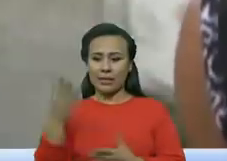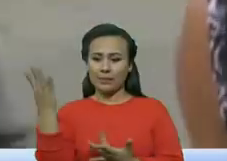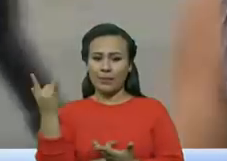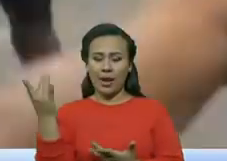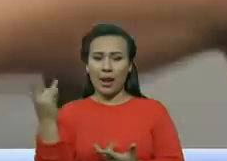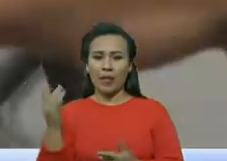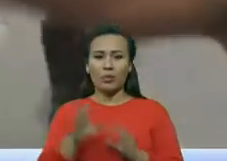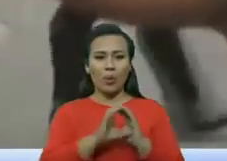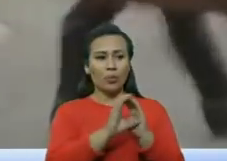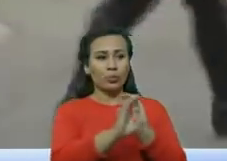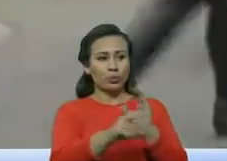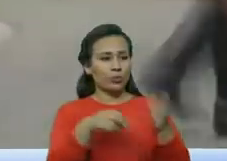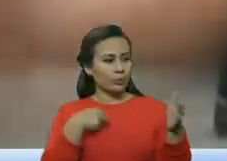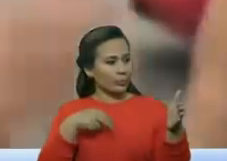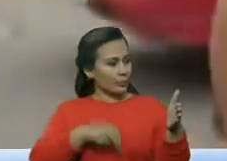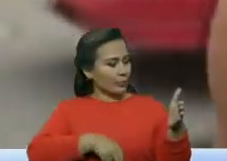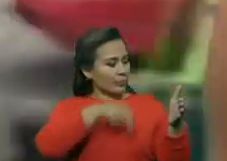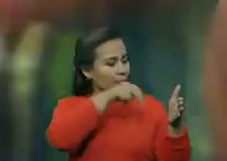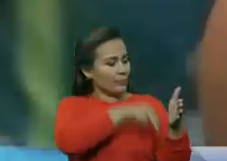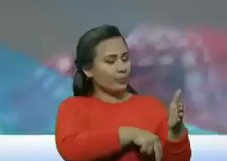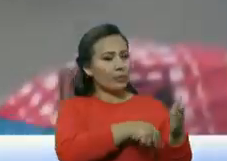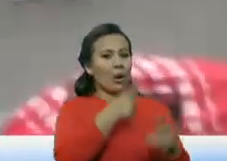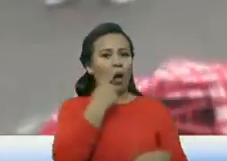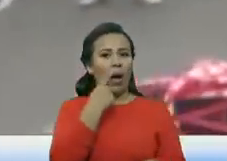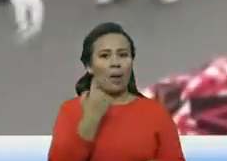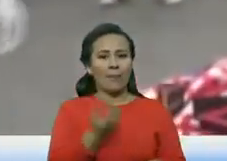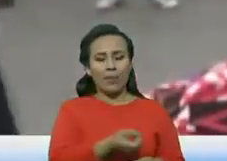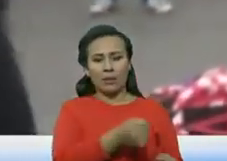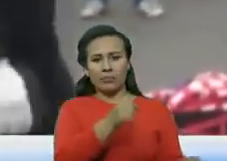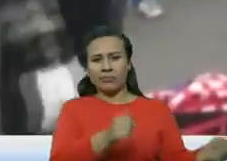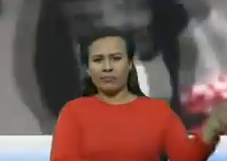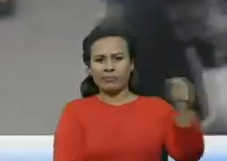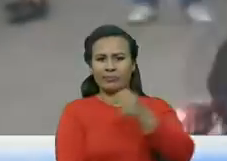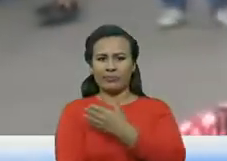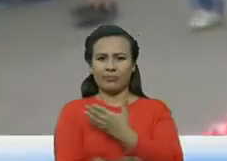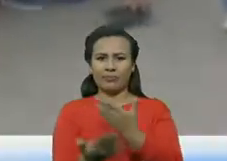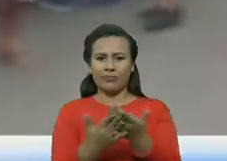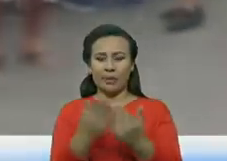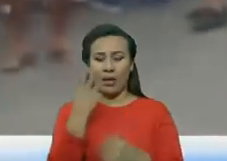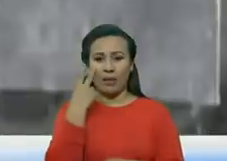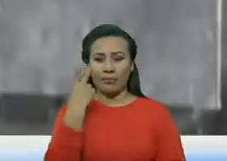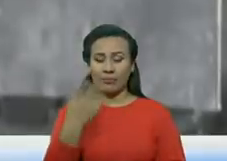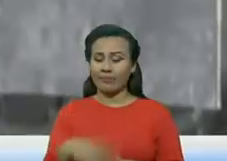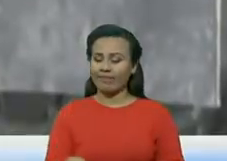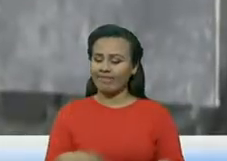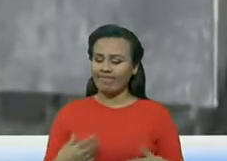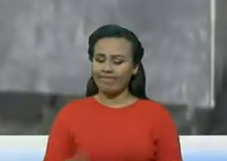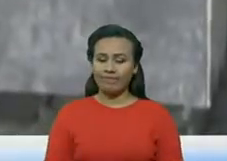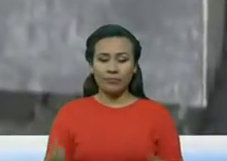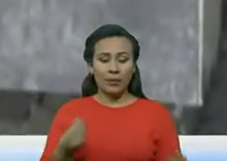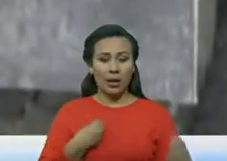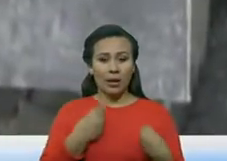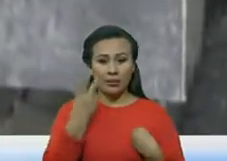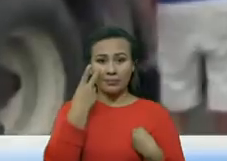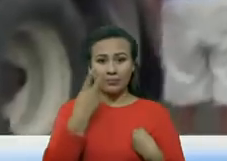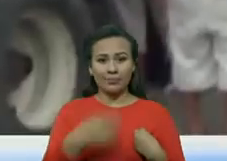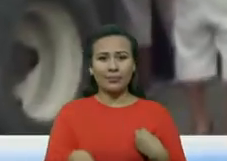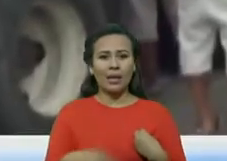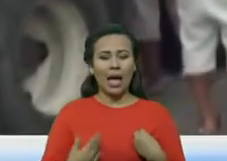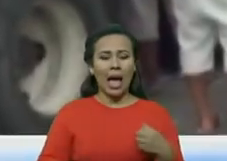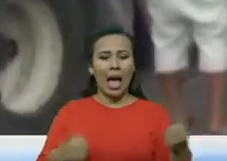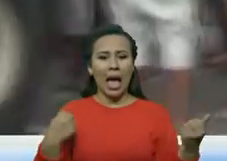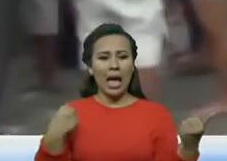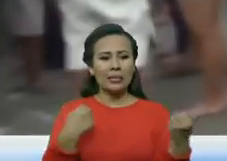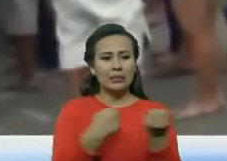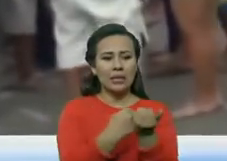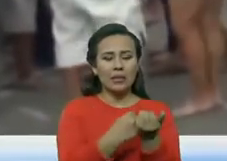bus y el señor de la moto se tiró por el lado allá. Según testigos, una mala maniobra del conductor de la motocicleta habría originado el accidente en la